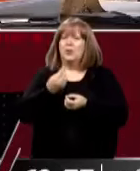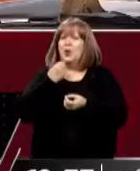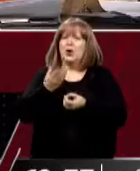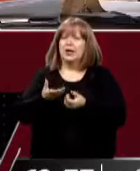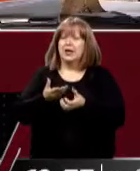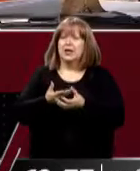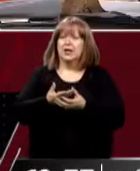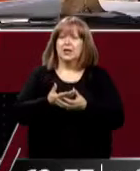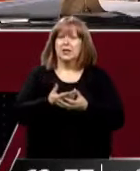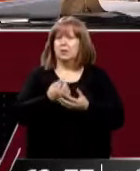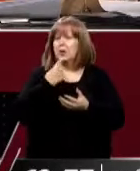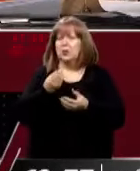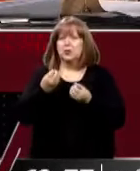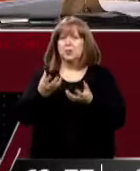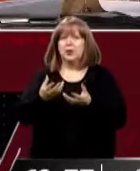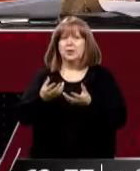eso?